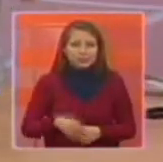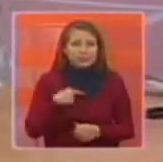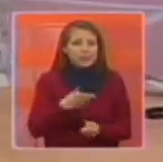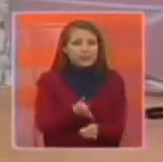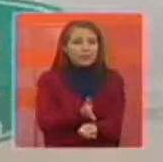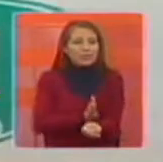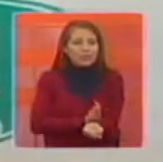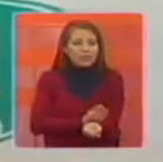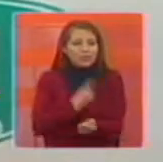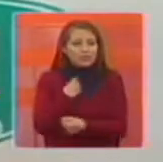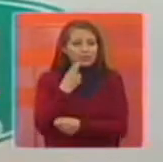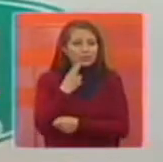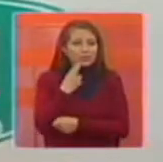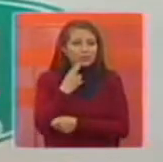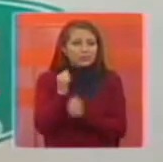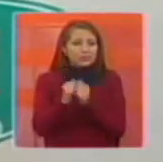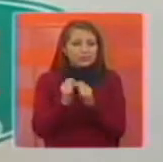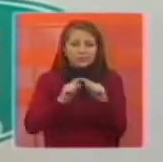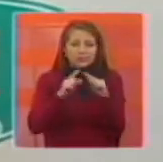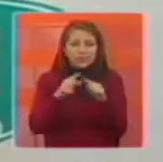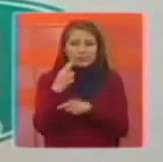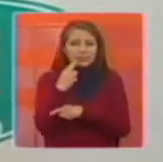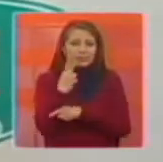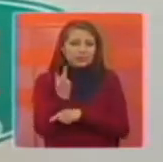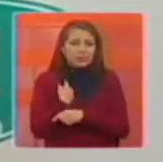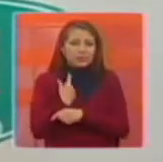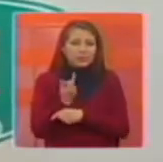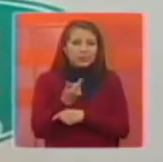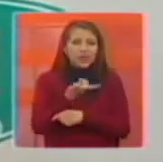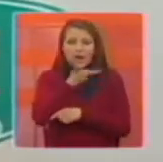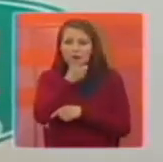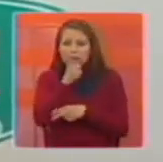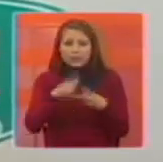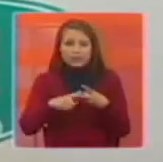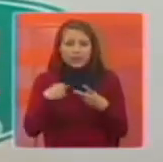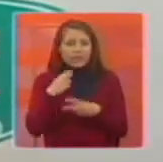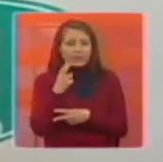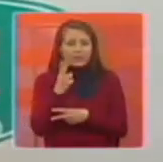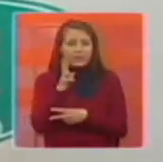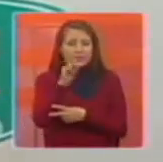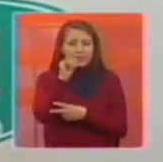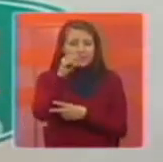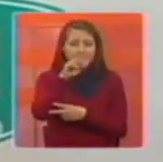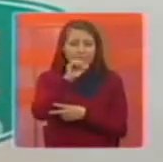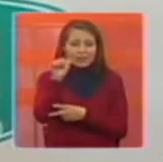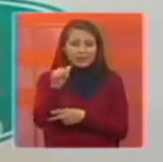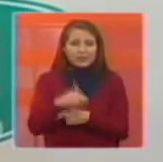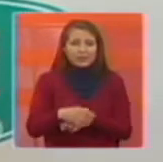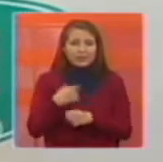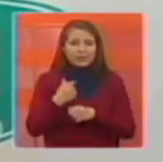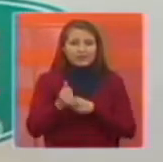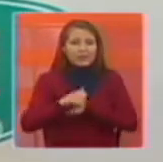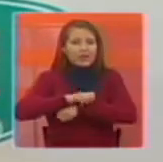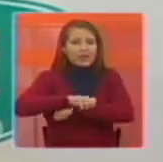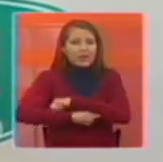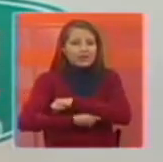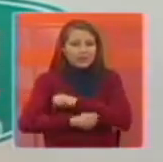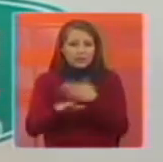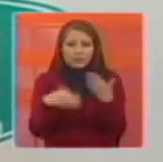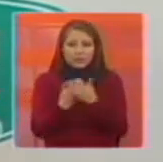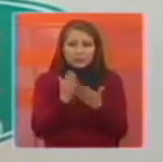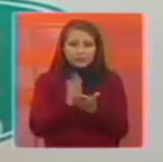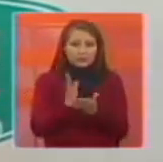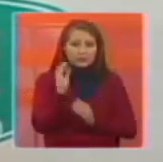maduritos acaramelados y se los hacía de varios sabores. Yo los hago con licor, los hago con vainilla, los hago con canela, los hago con